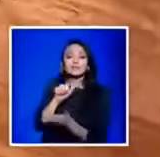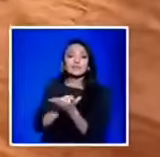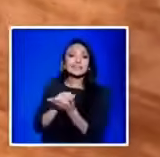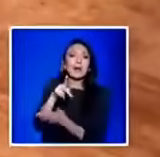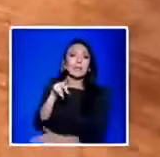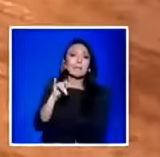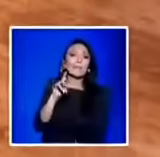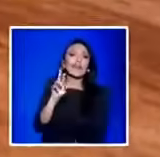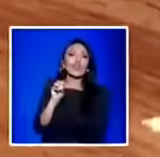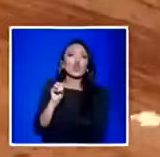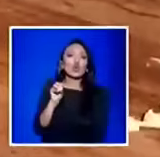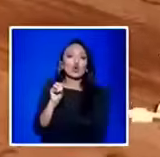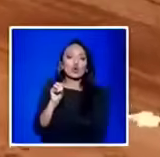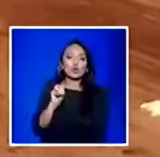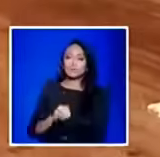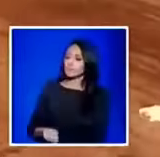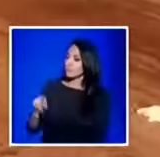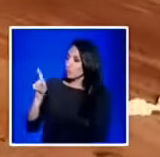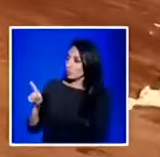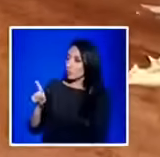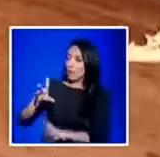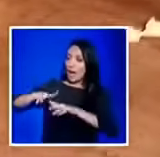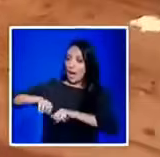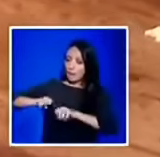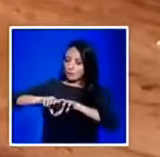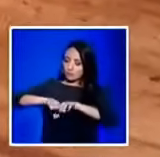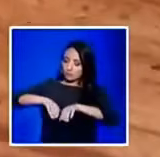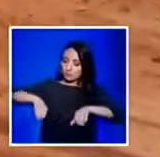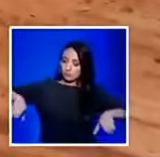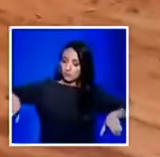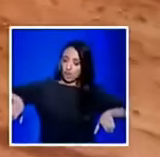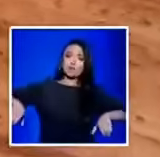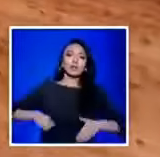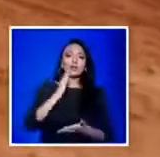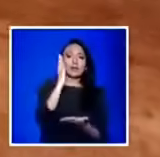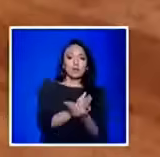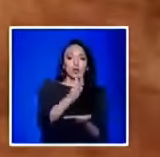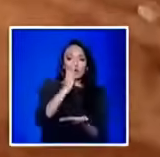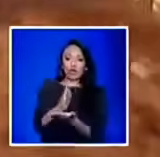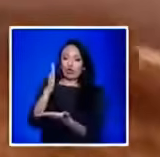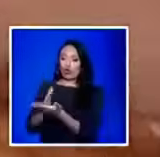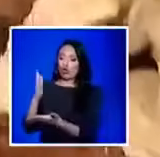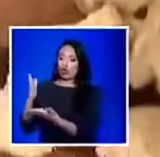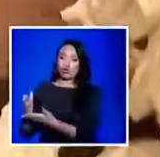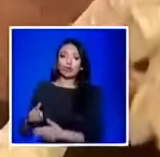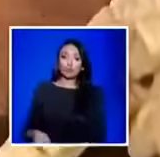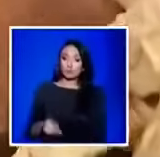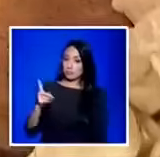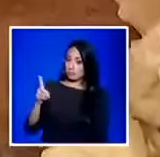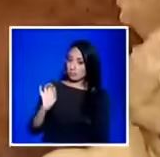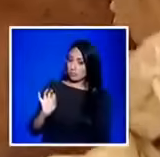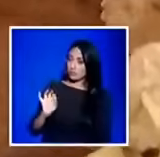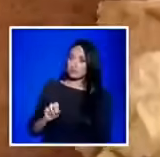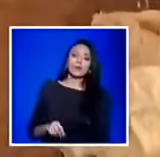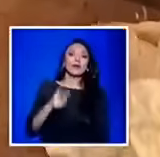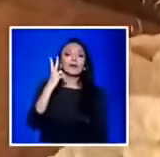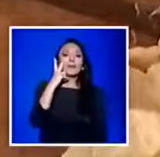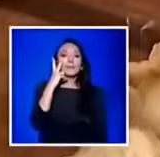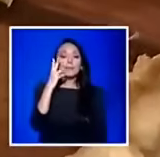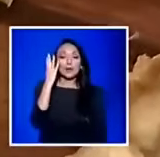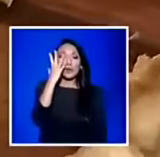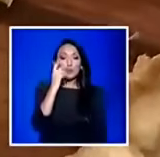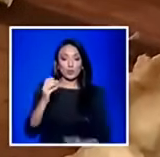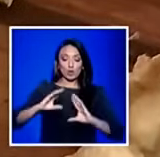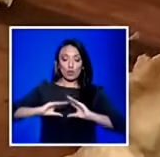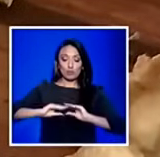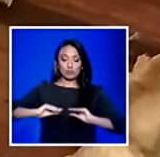maravilla! Entonces, usted ahí amasa, le hace una tirita y va cortando, ¿no? Bizcocho por bizcocho, usted lo va